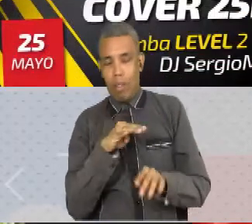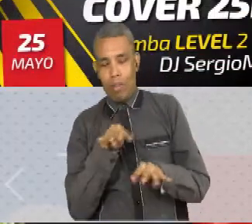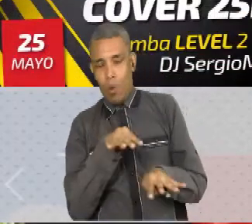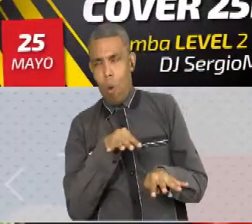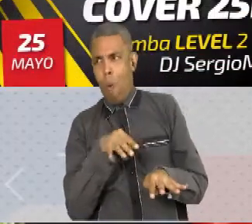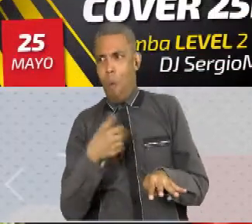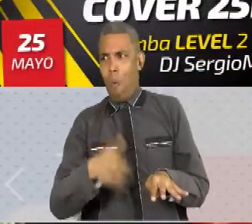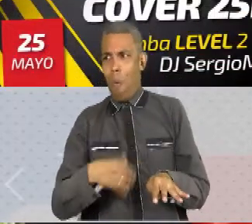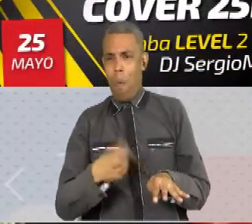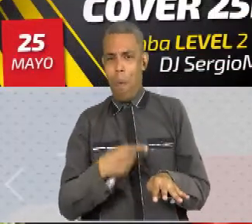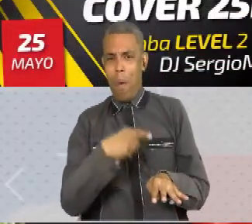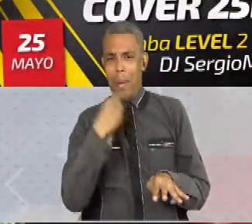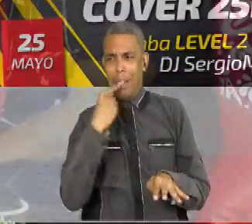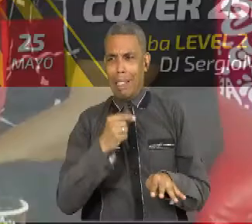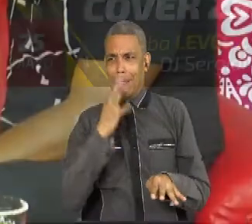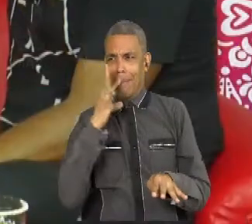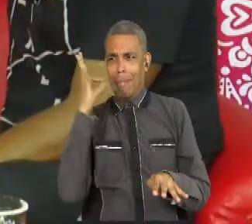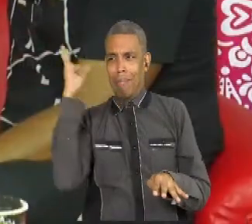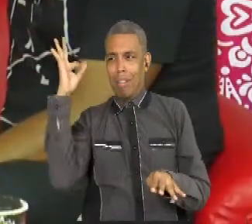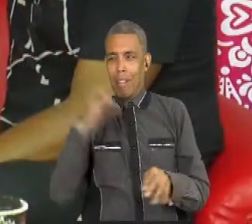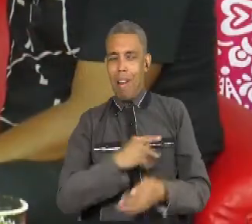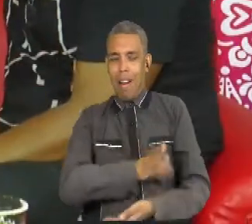grabar, necesito sacar mis